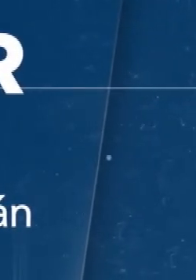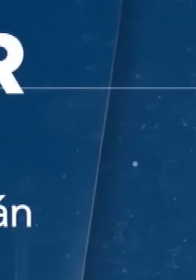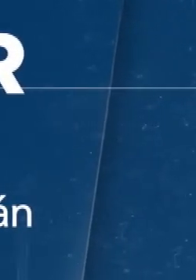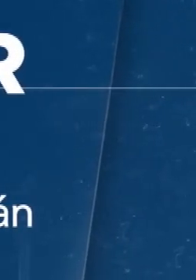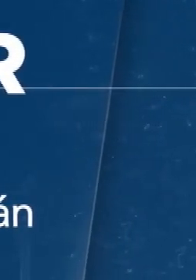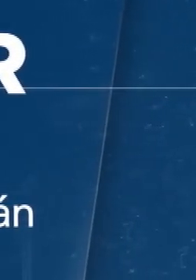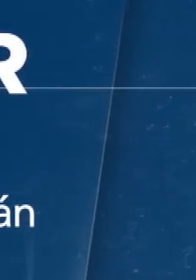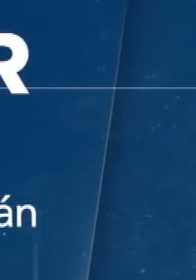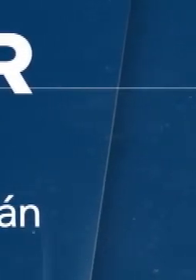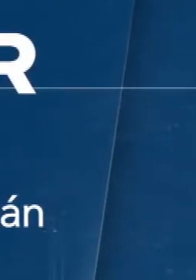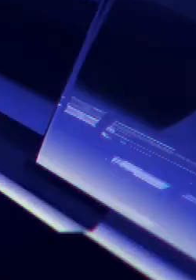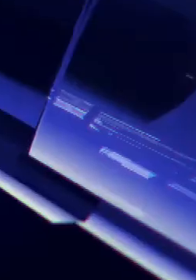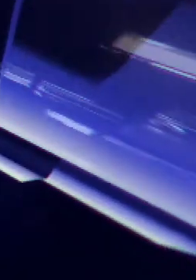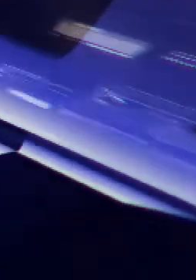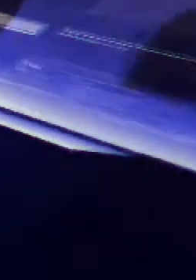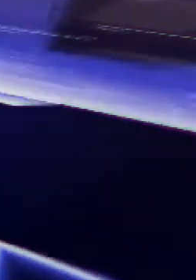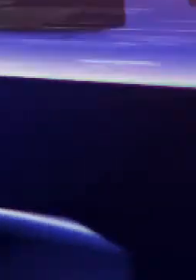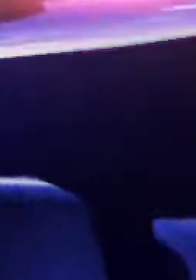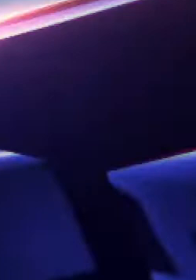hogar.